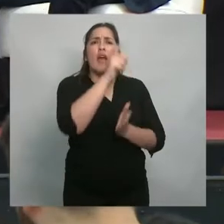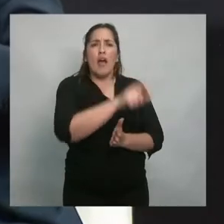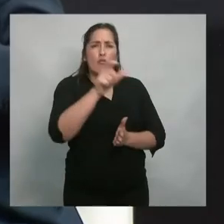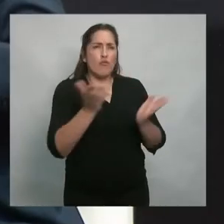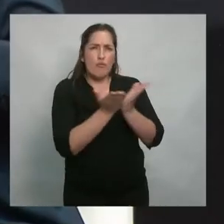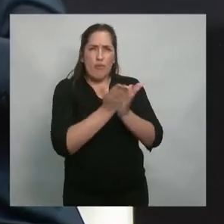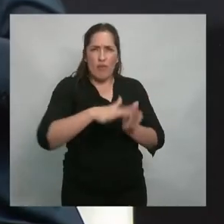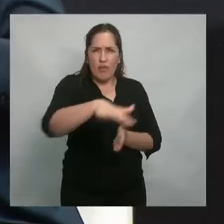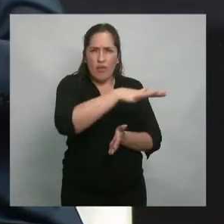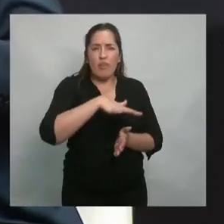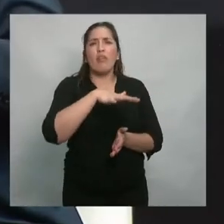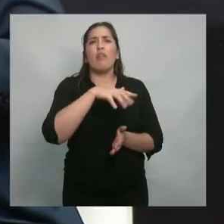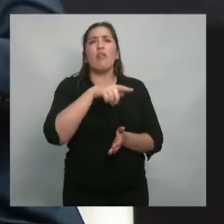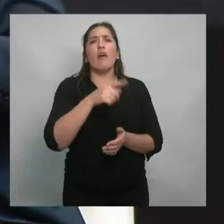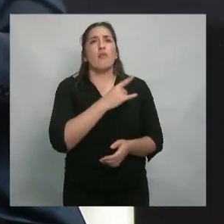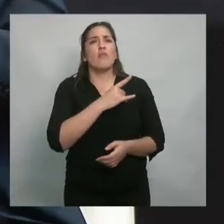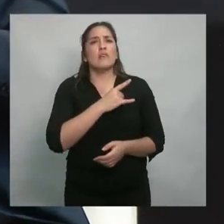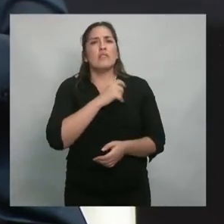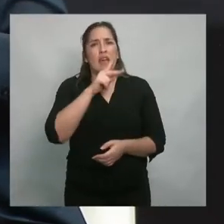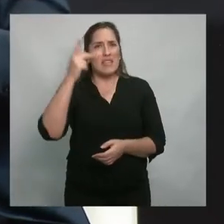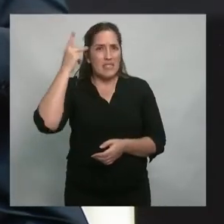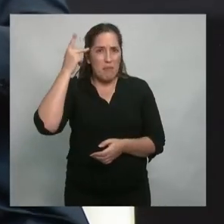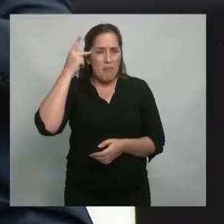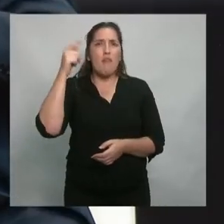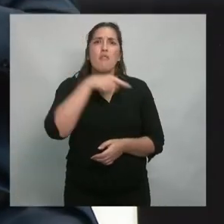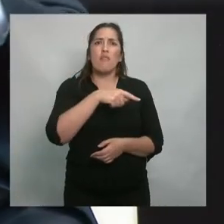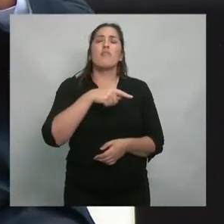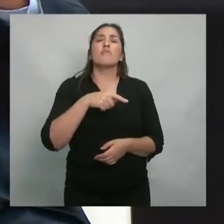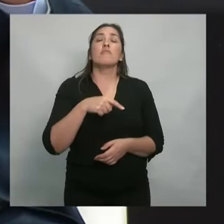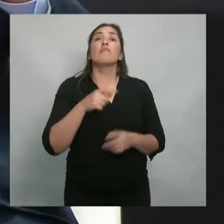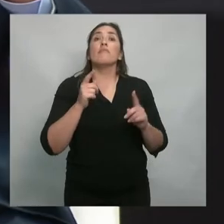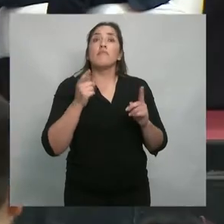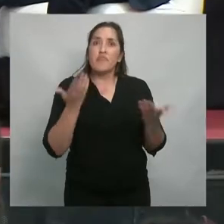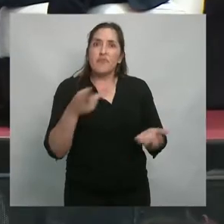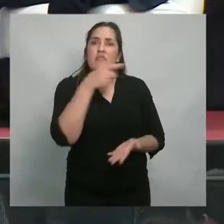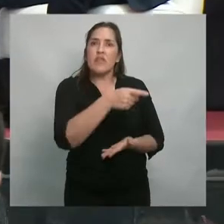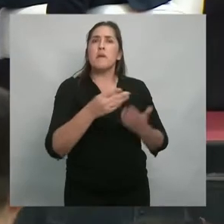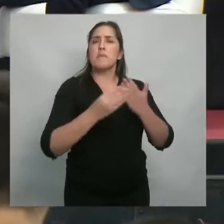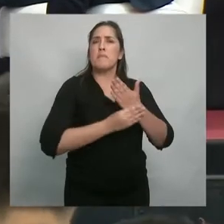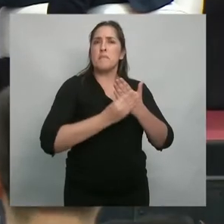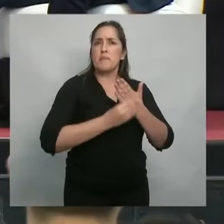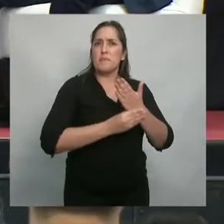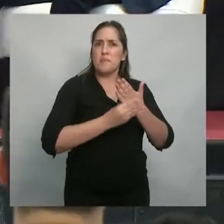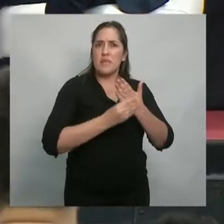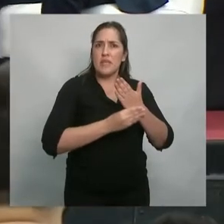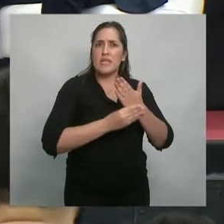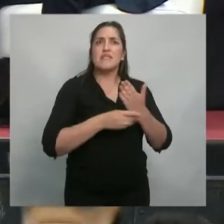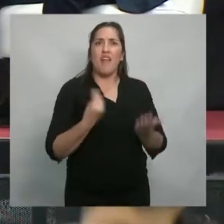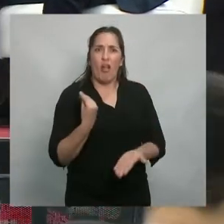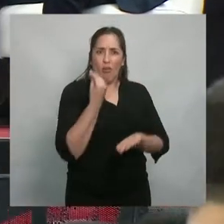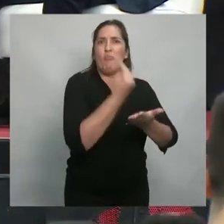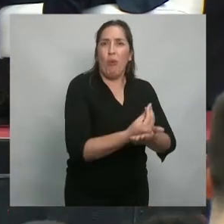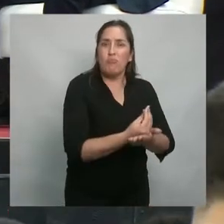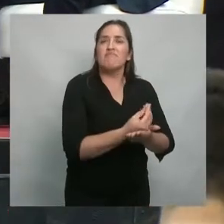Universidad de Sao Paulo y que, como se mencionó antes, fue una ministra nombrada bajo el gobierno